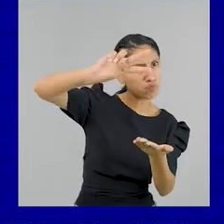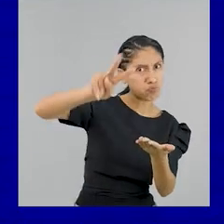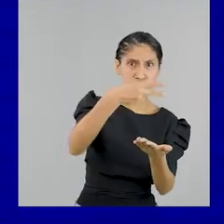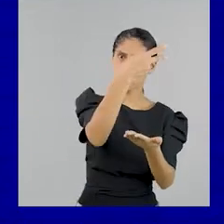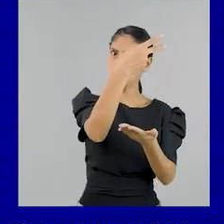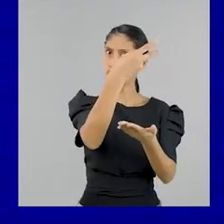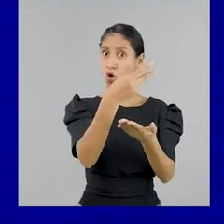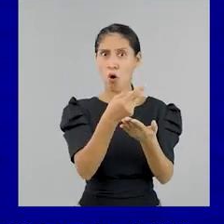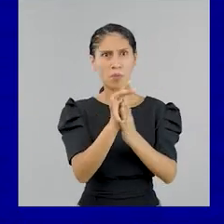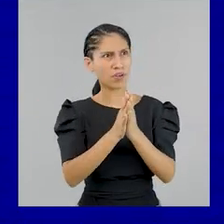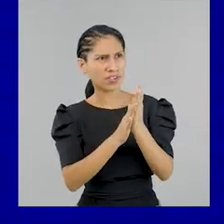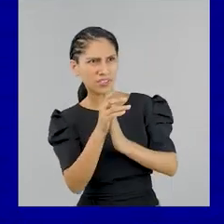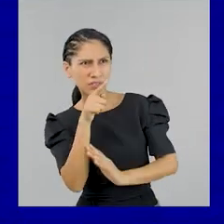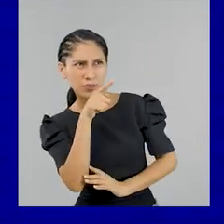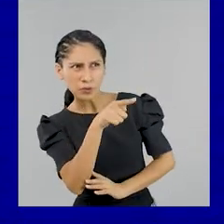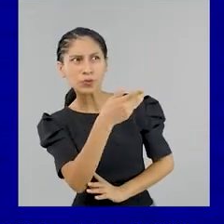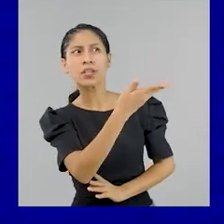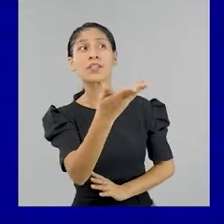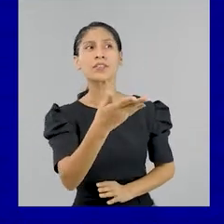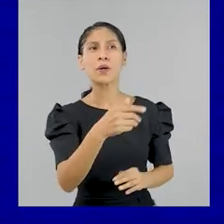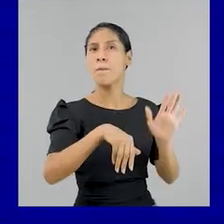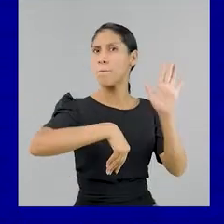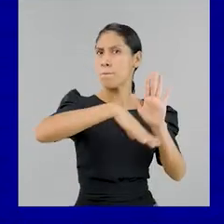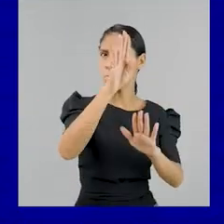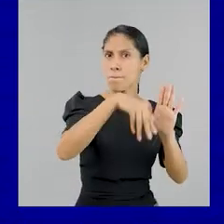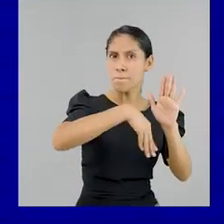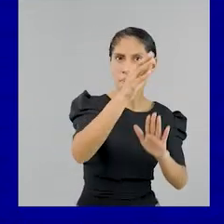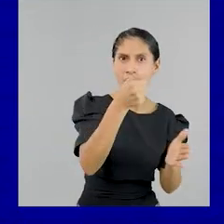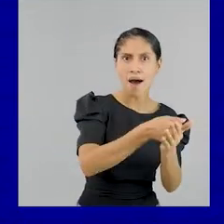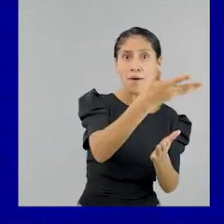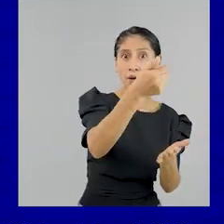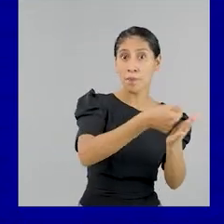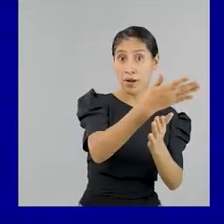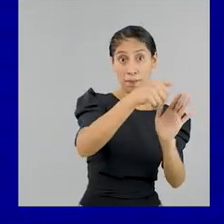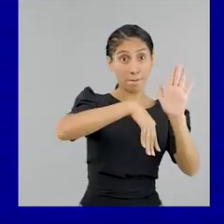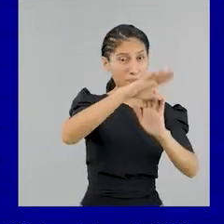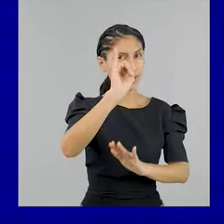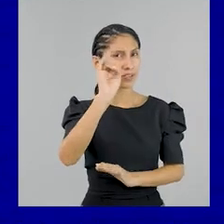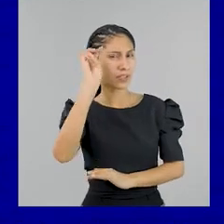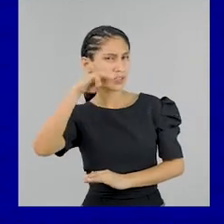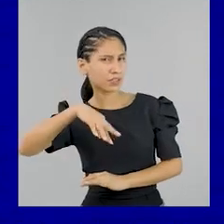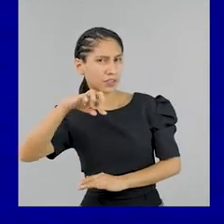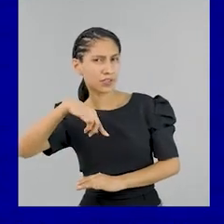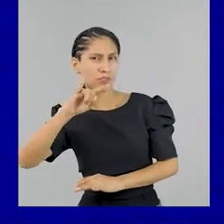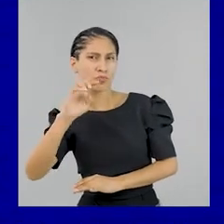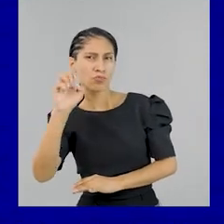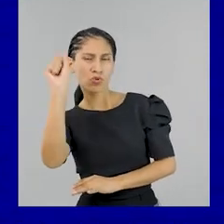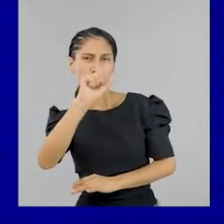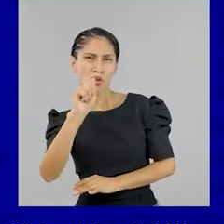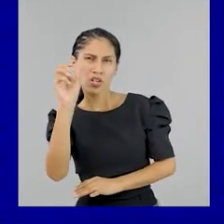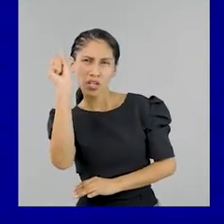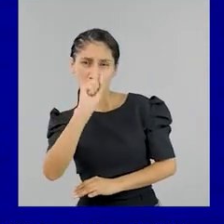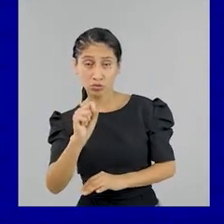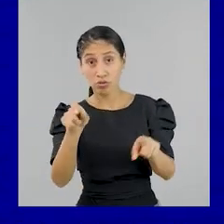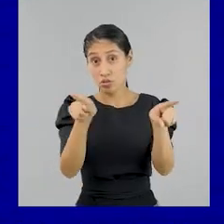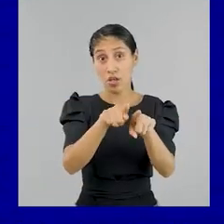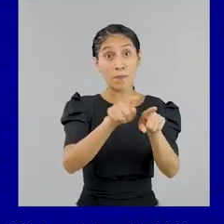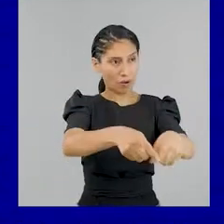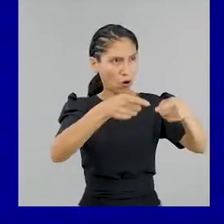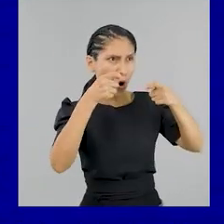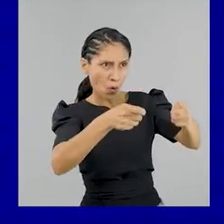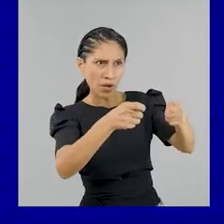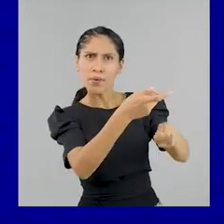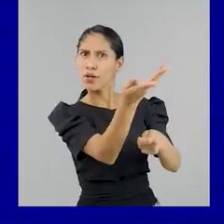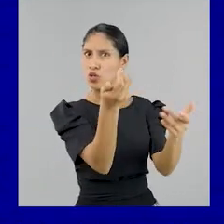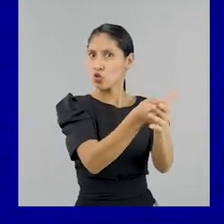debían entregar a los administradores y exigían más impuestos, repartos y mitas, y compras no voluntarias